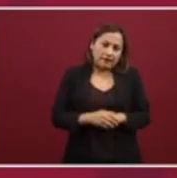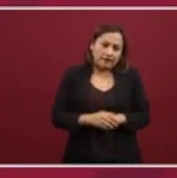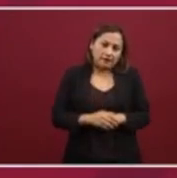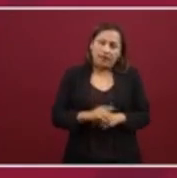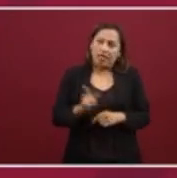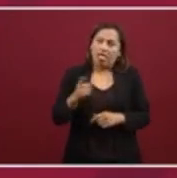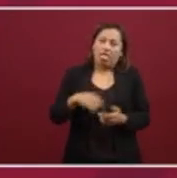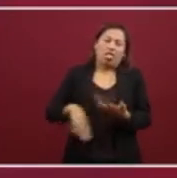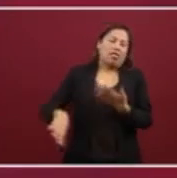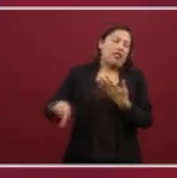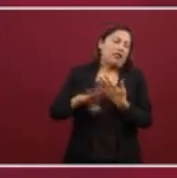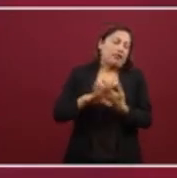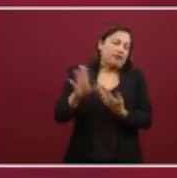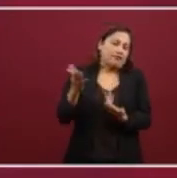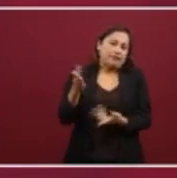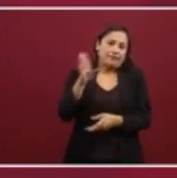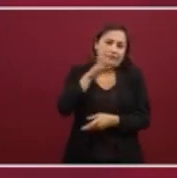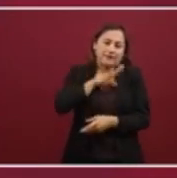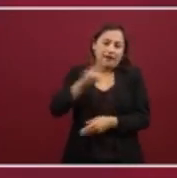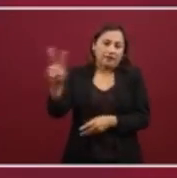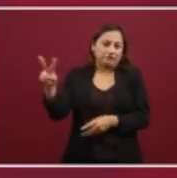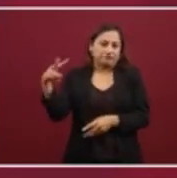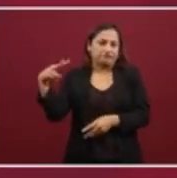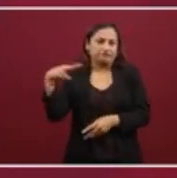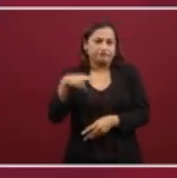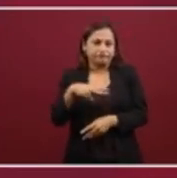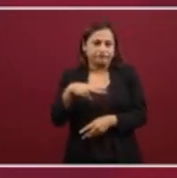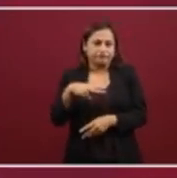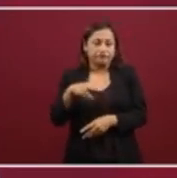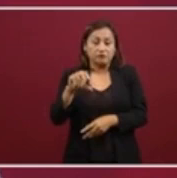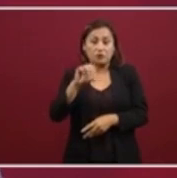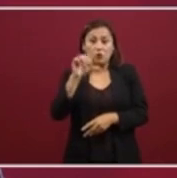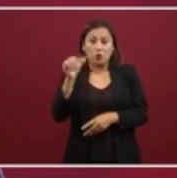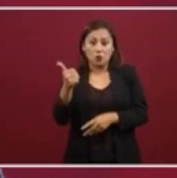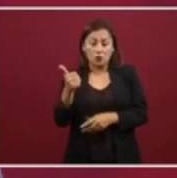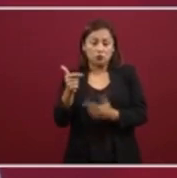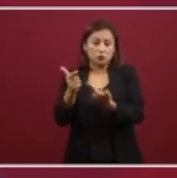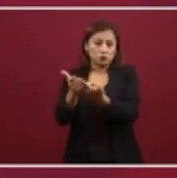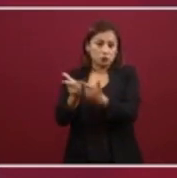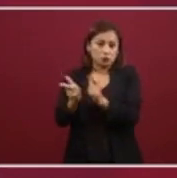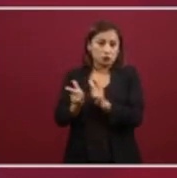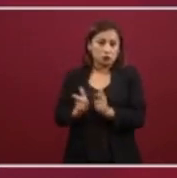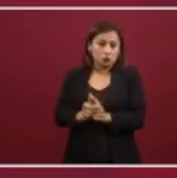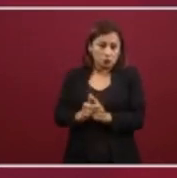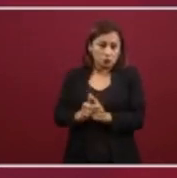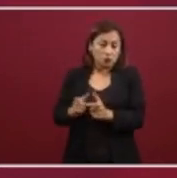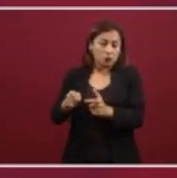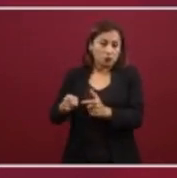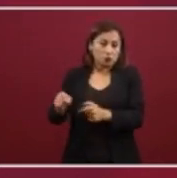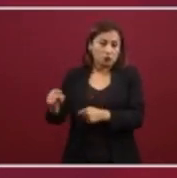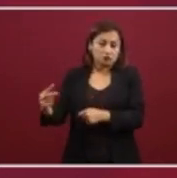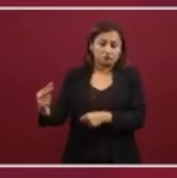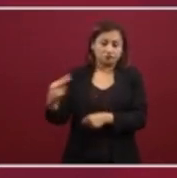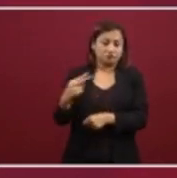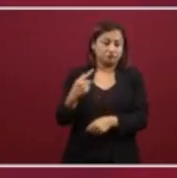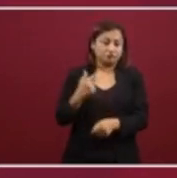avasallados por los grupos de intereses creados o por